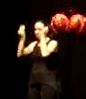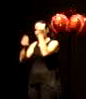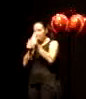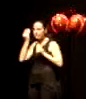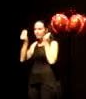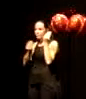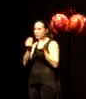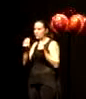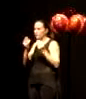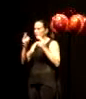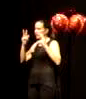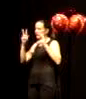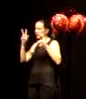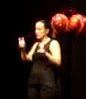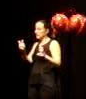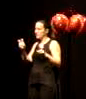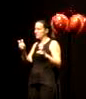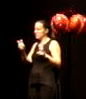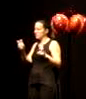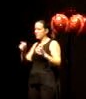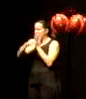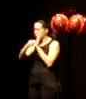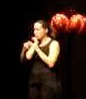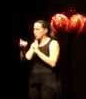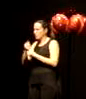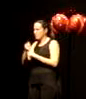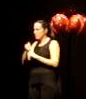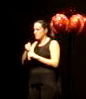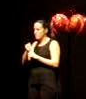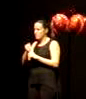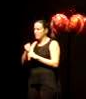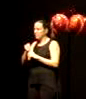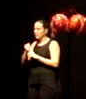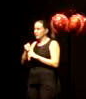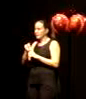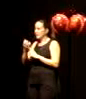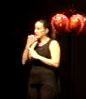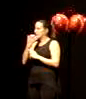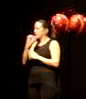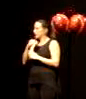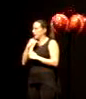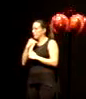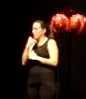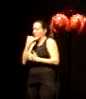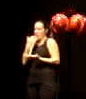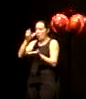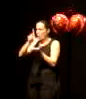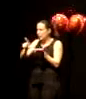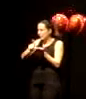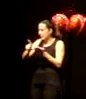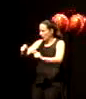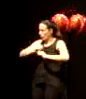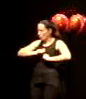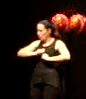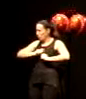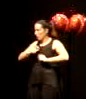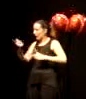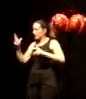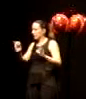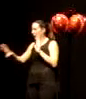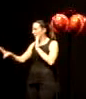vueltas, a los cuales yo he llegado, es que si algo nos da la literatura, que no tiene por qué dárnoslo una